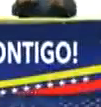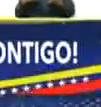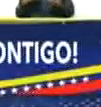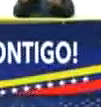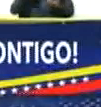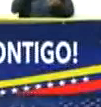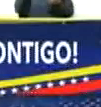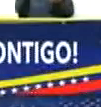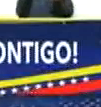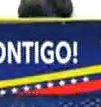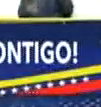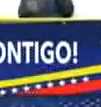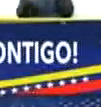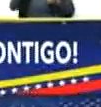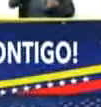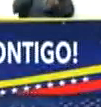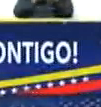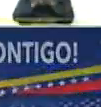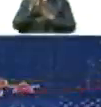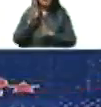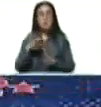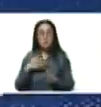nos ha hecho crecer, porque podemos desarmar un tren